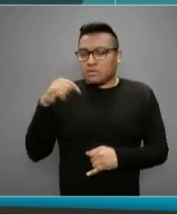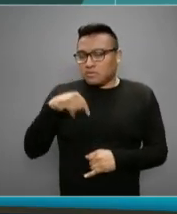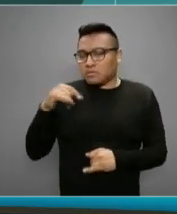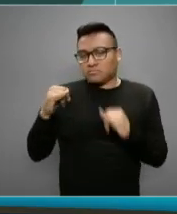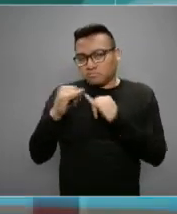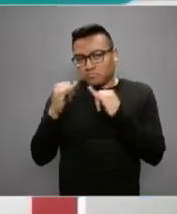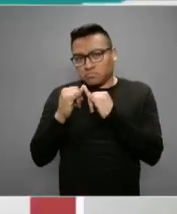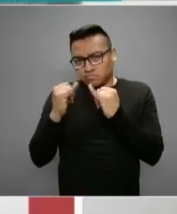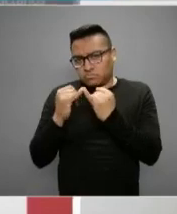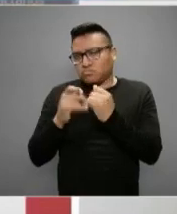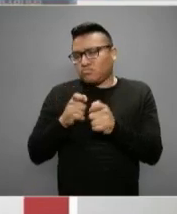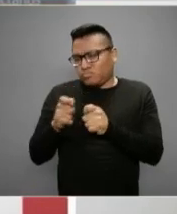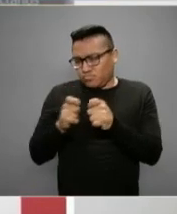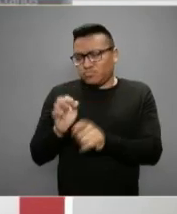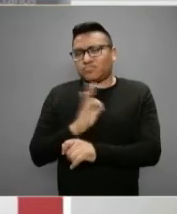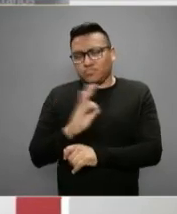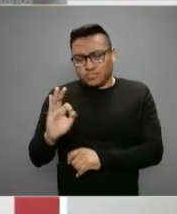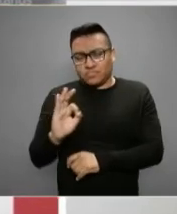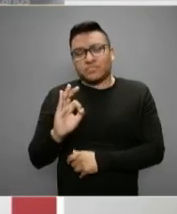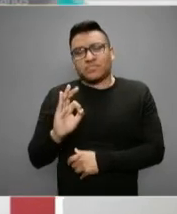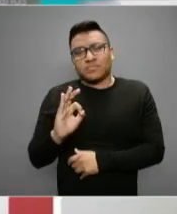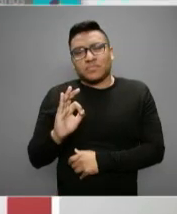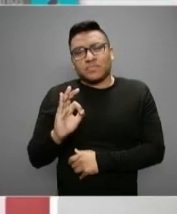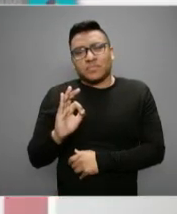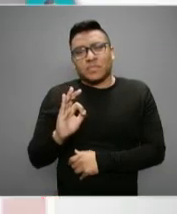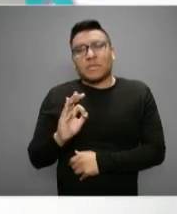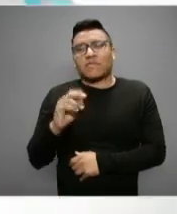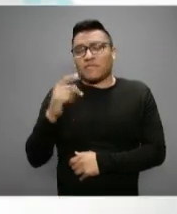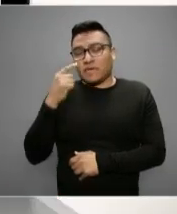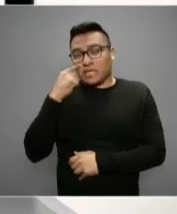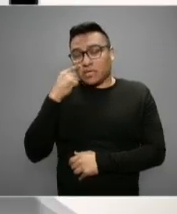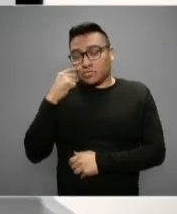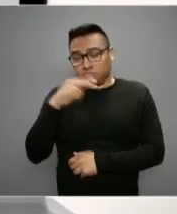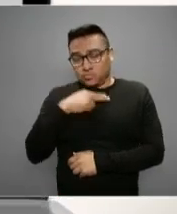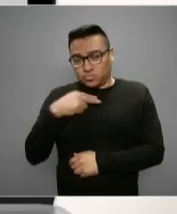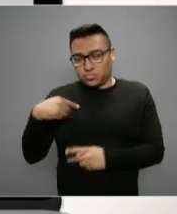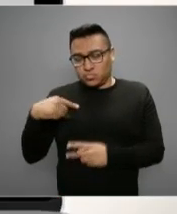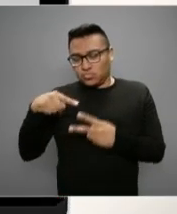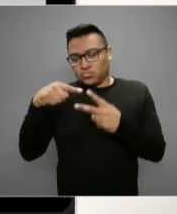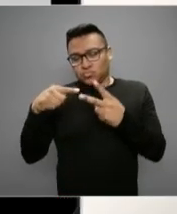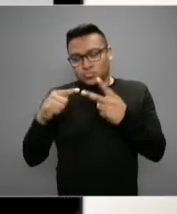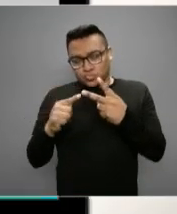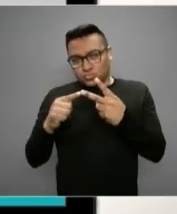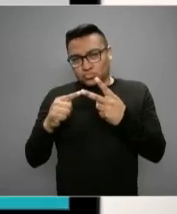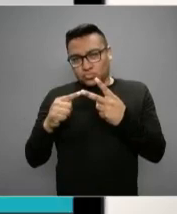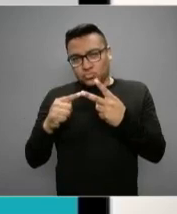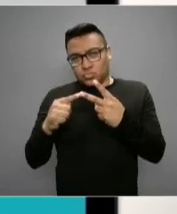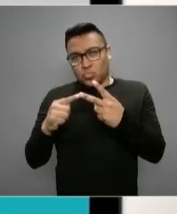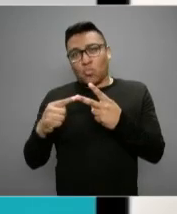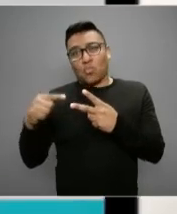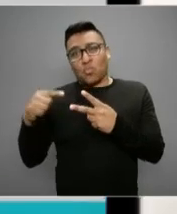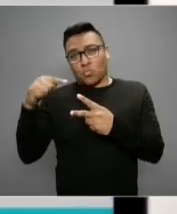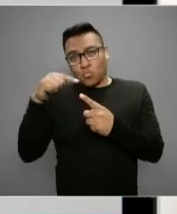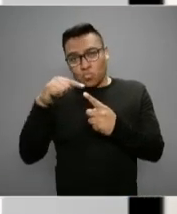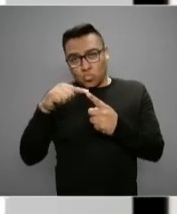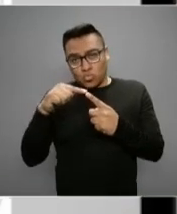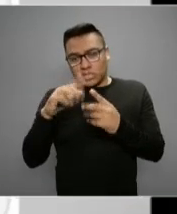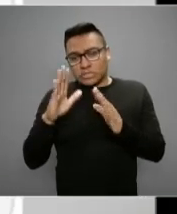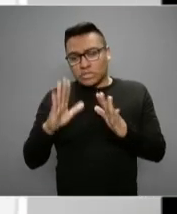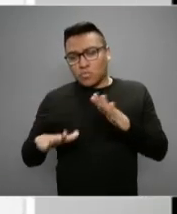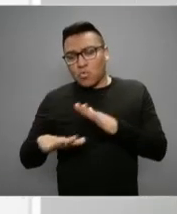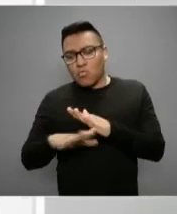de hecho, lo que hicimos fue dos cosas. Uno, ver cuál era un fondo ya de